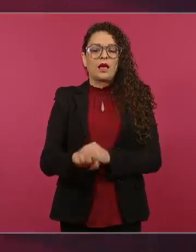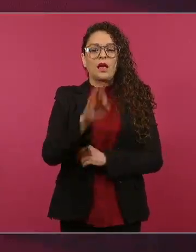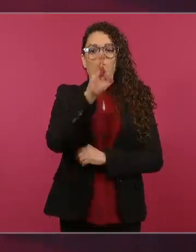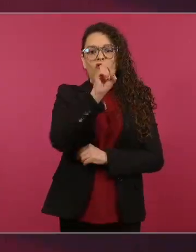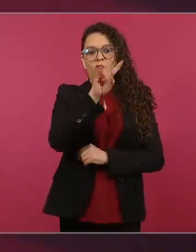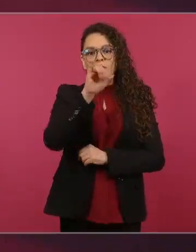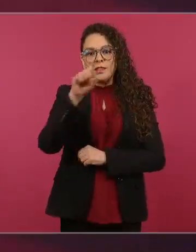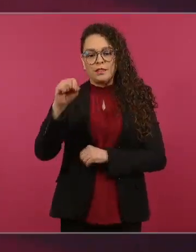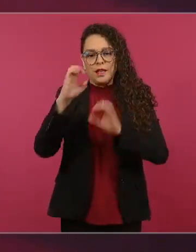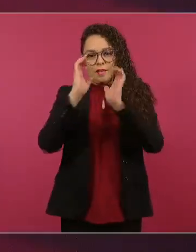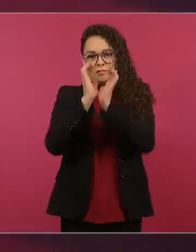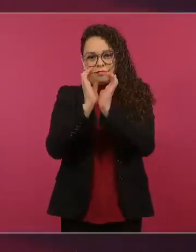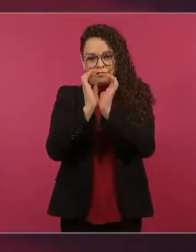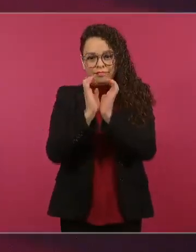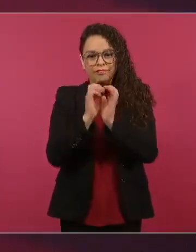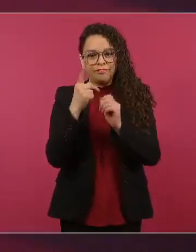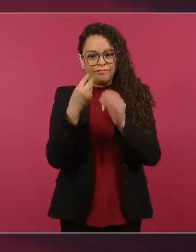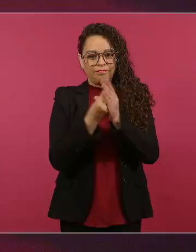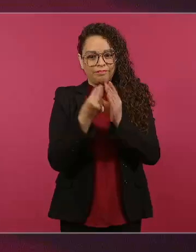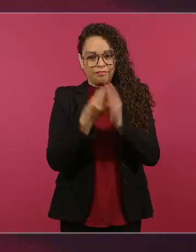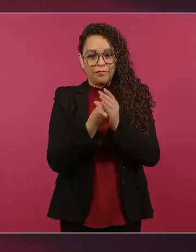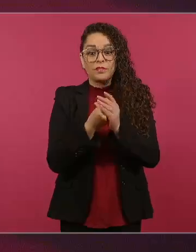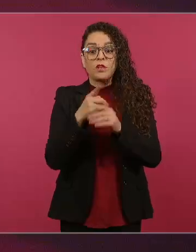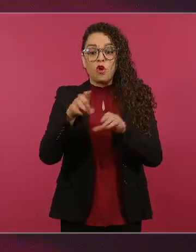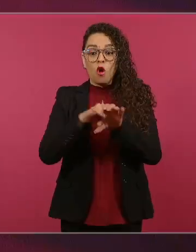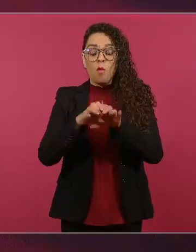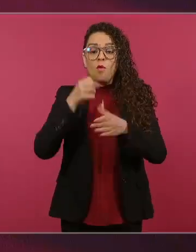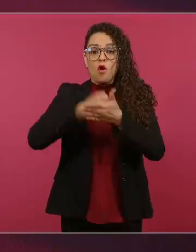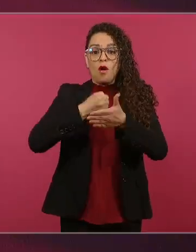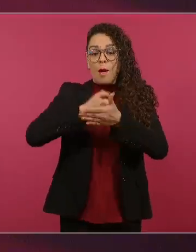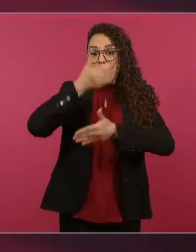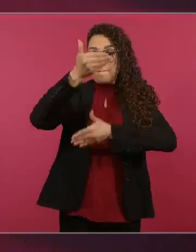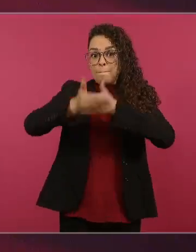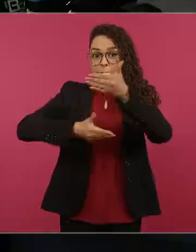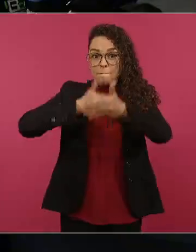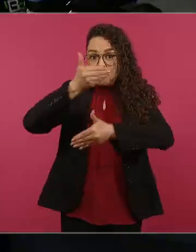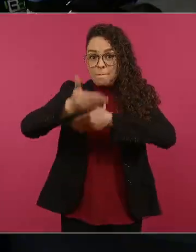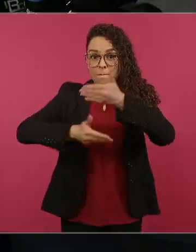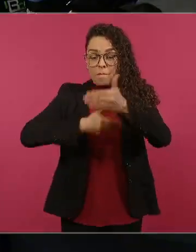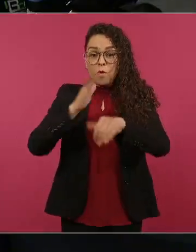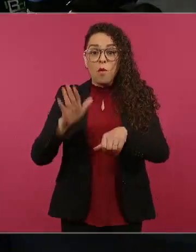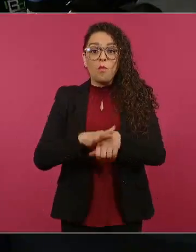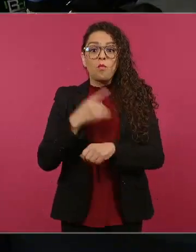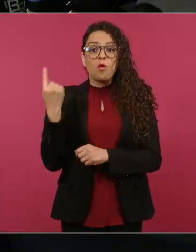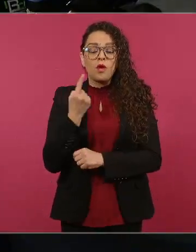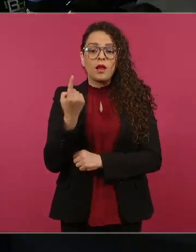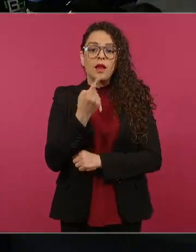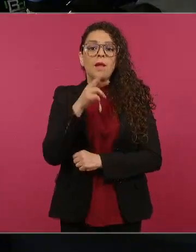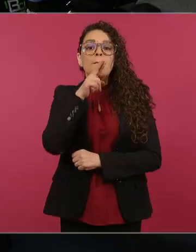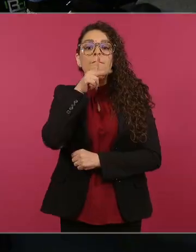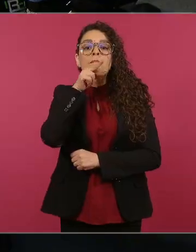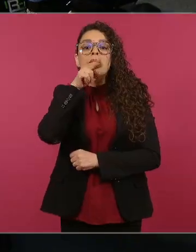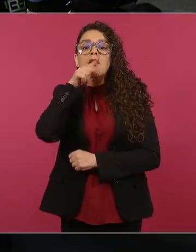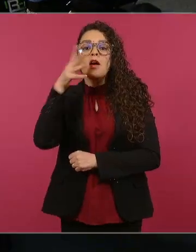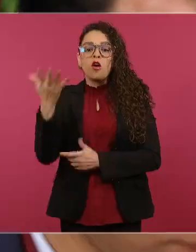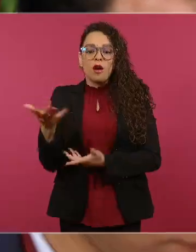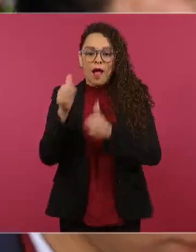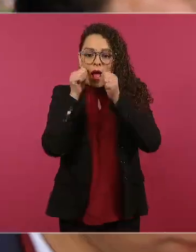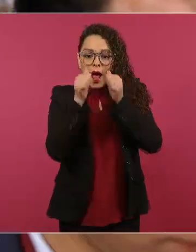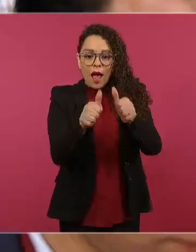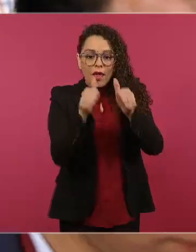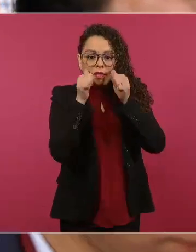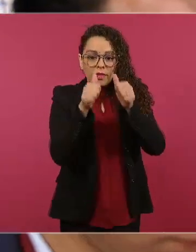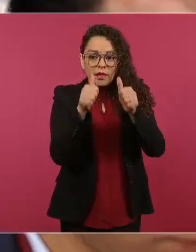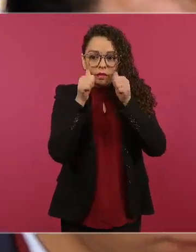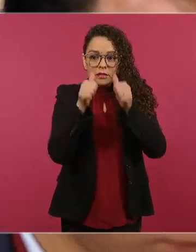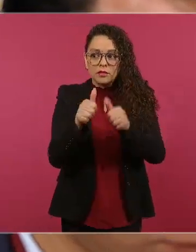distintas iniciativas que se están impulsando para intentar bajar los intereses y mejorar la atención. ¿Y la mejora de